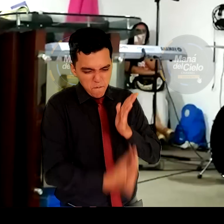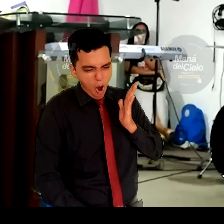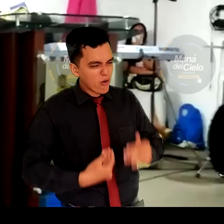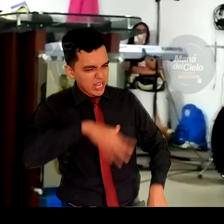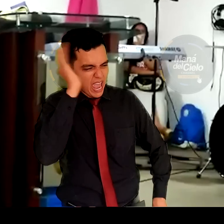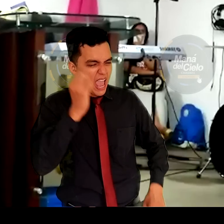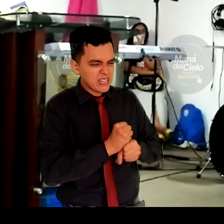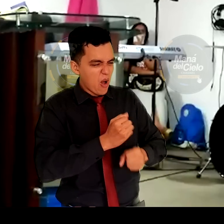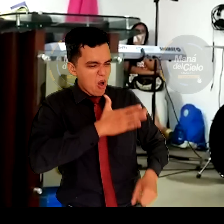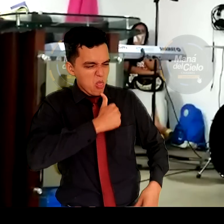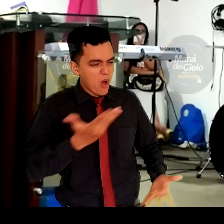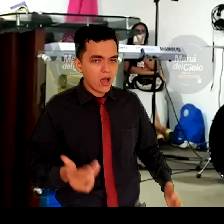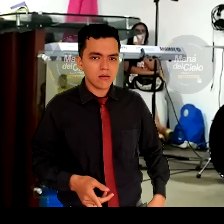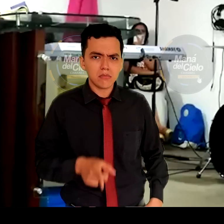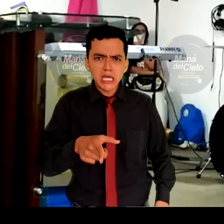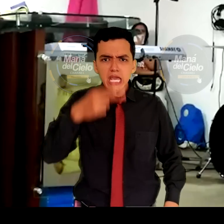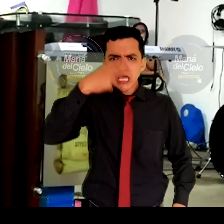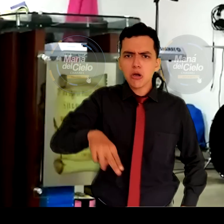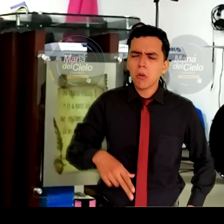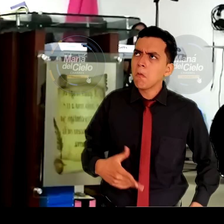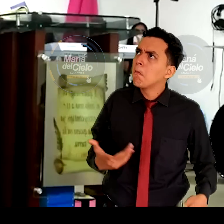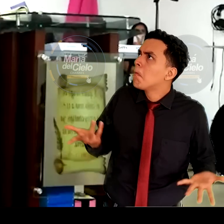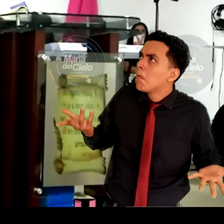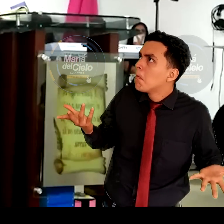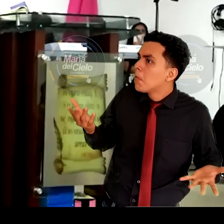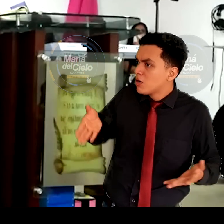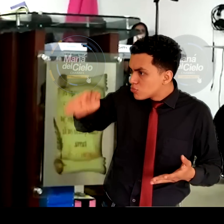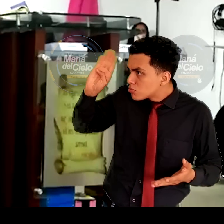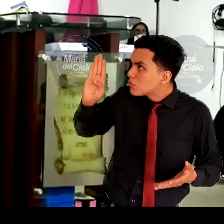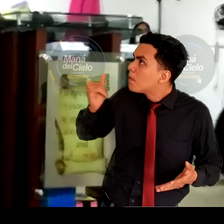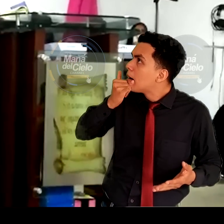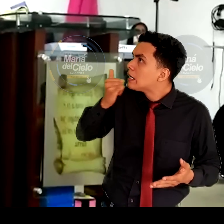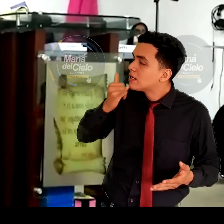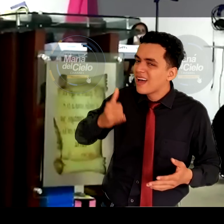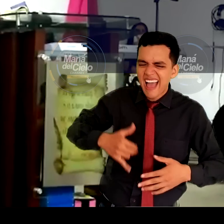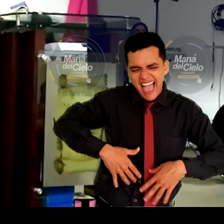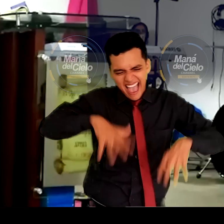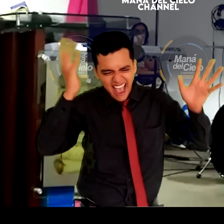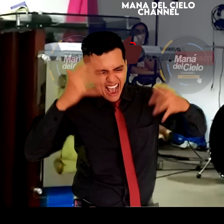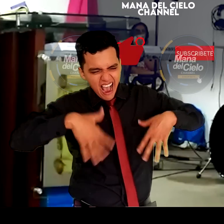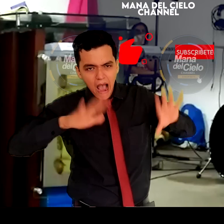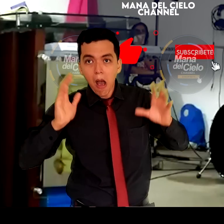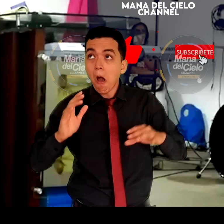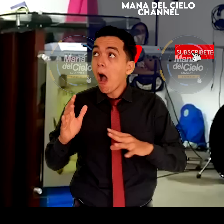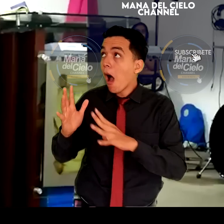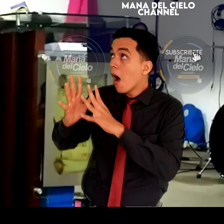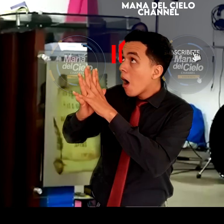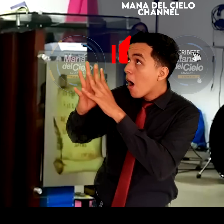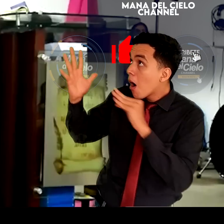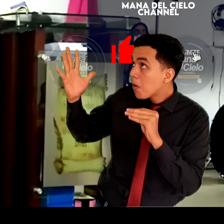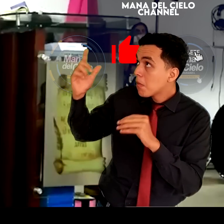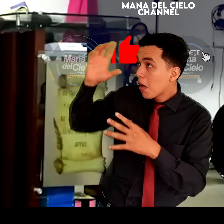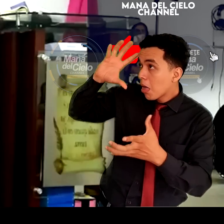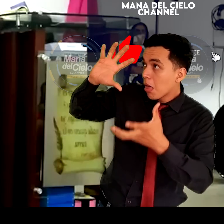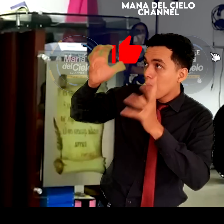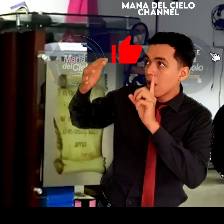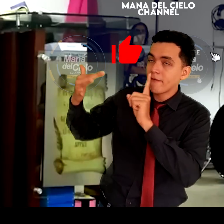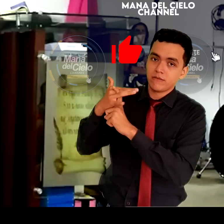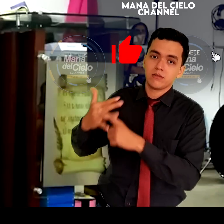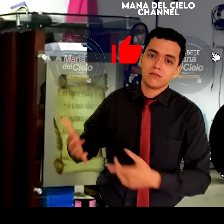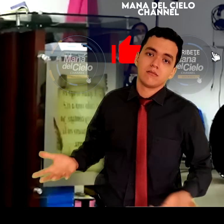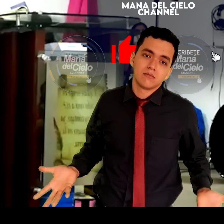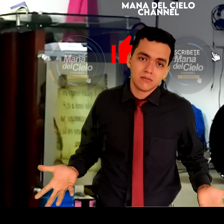papá dice? No dicen que Dios tiene poder, no dicen que Dios suple la necesidad. Ojo, pero un papá que ora, cuando llega a la casa, reúne a su familia y dice, bueno, mis hijos, hasta